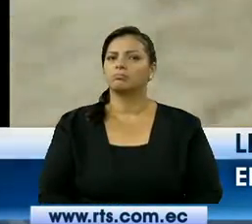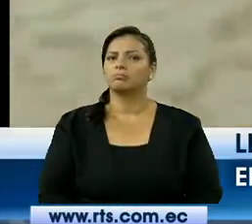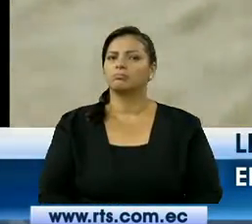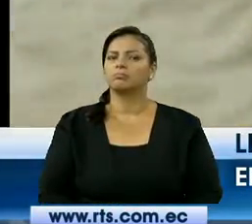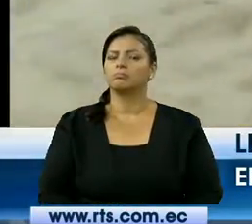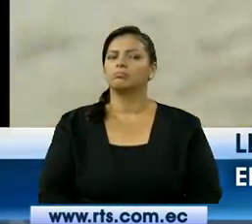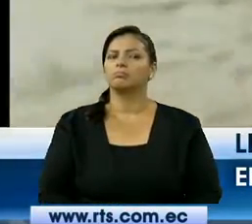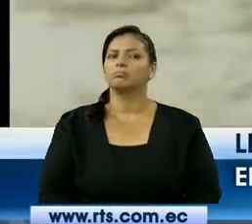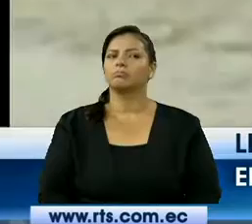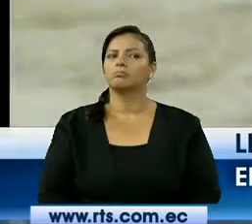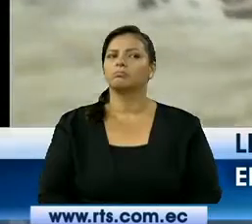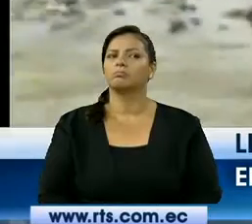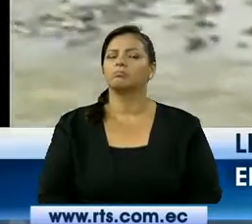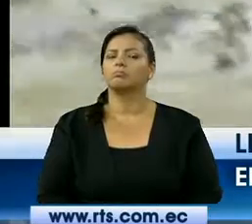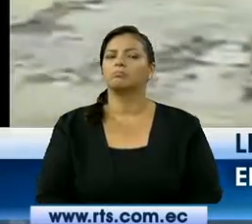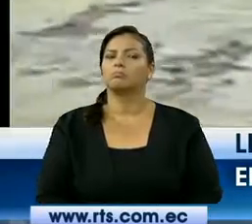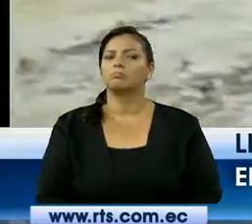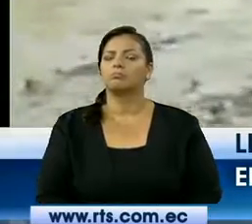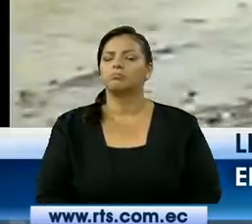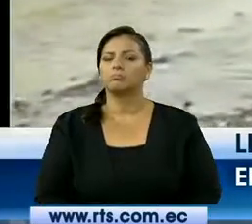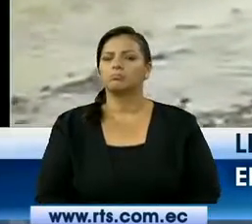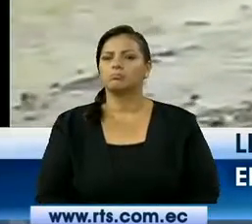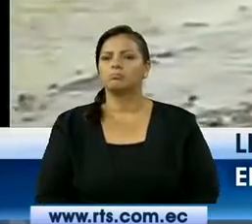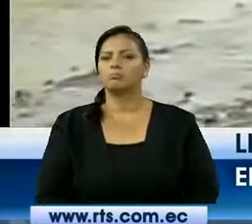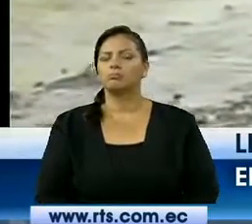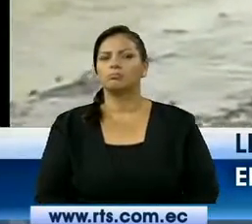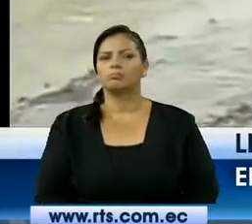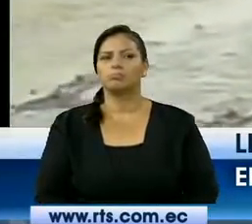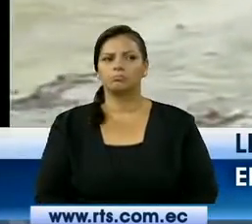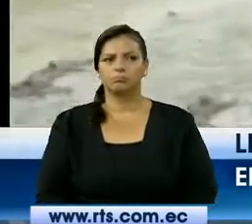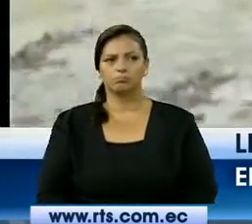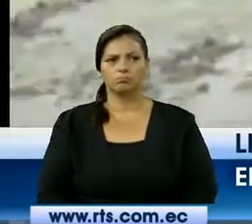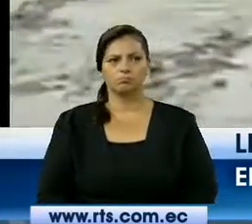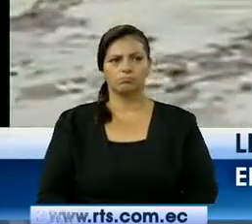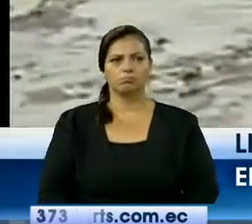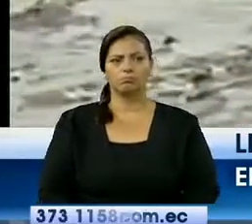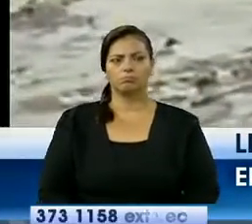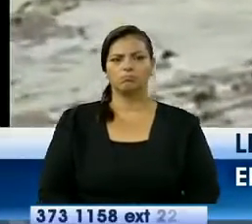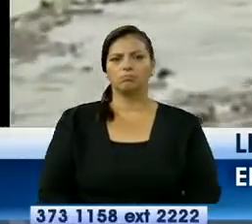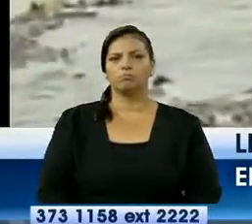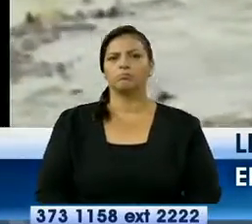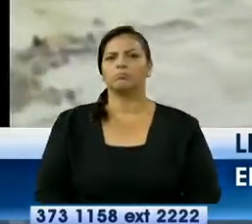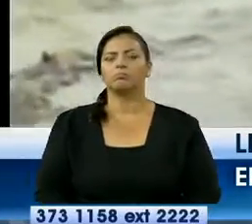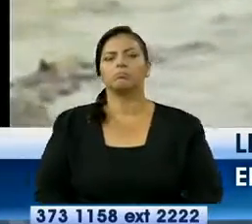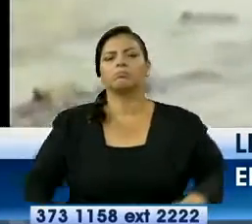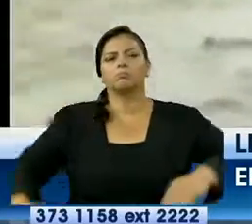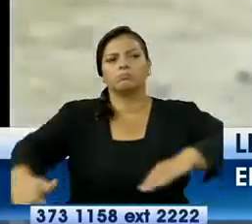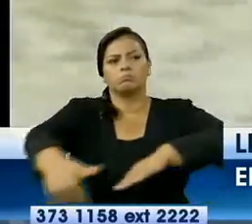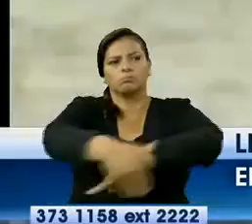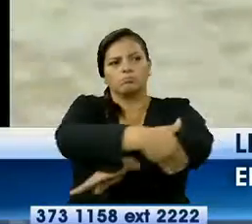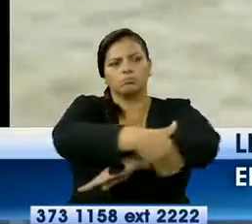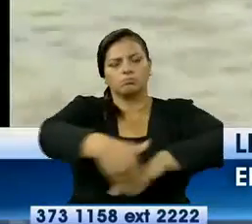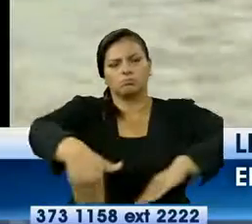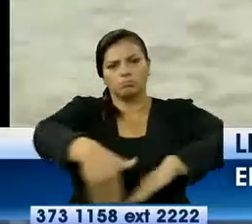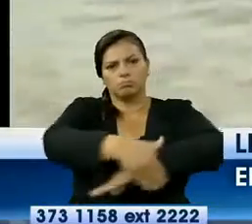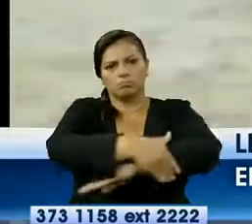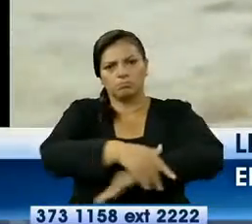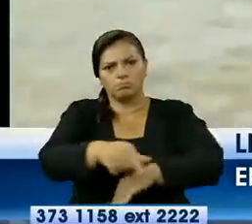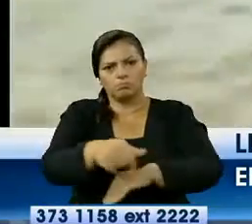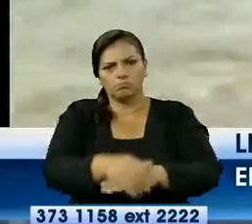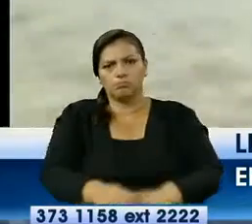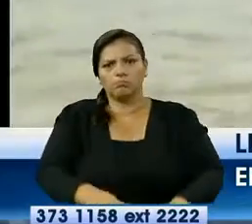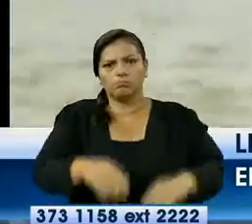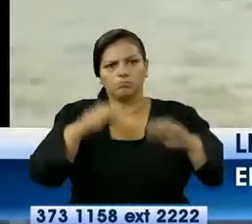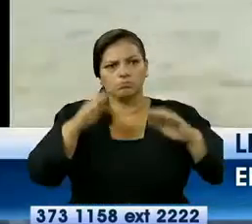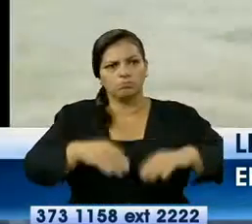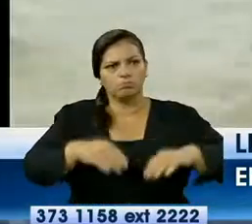una gran cantidad, o mejor dicho, varias. Son varias las calles que forman parte de este recorrido que realiza el